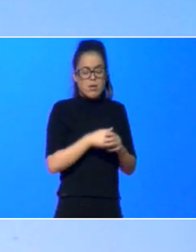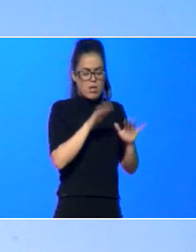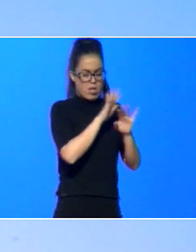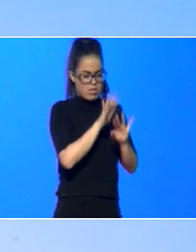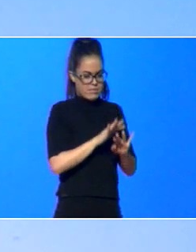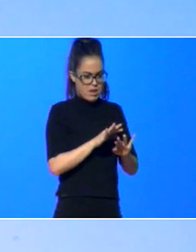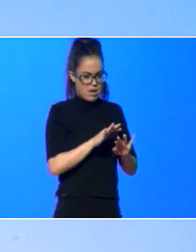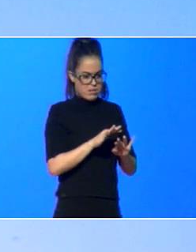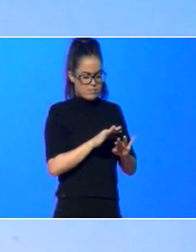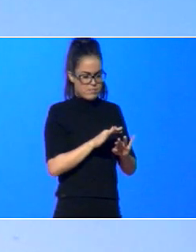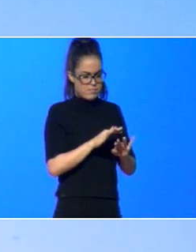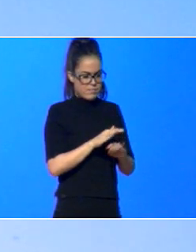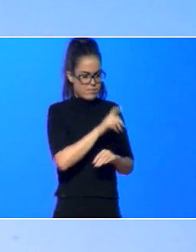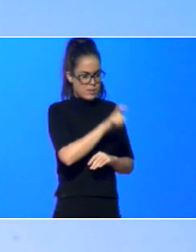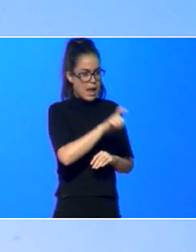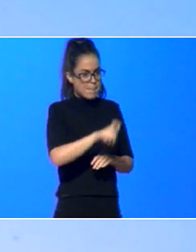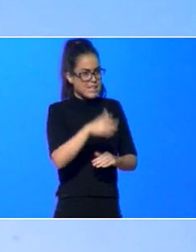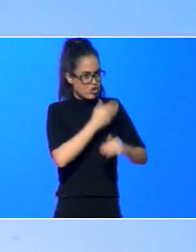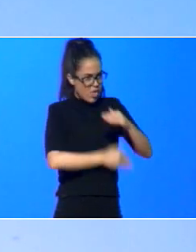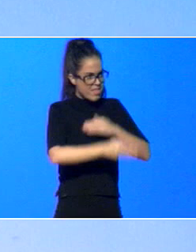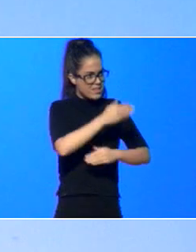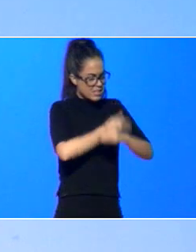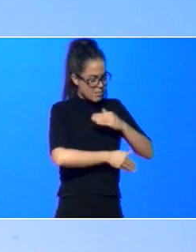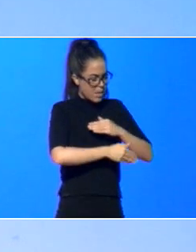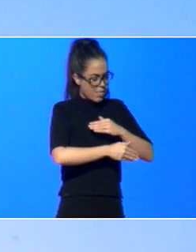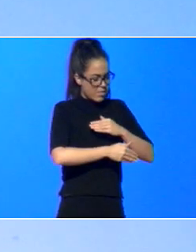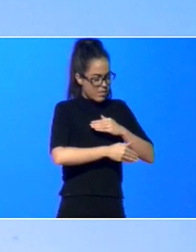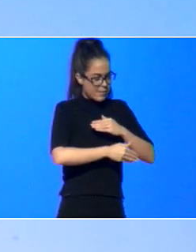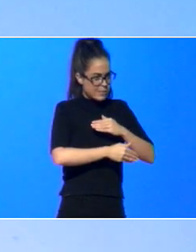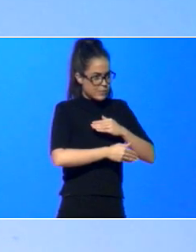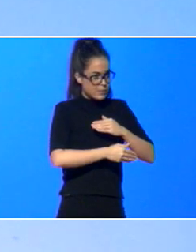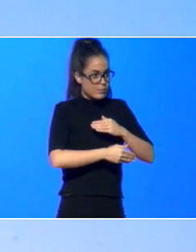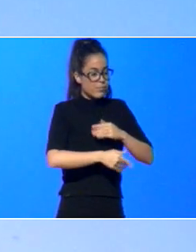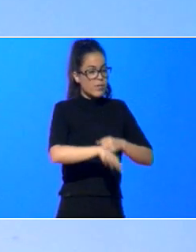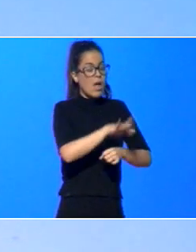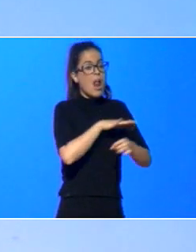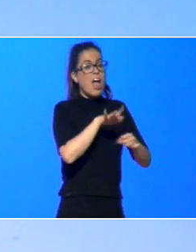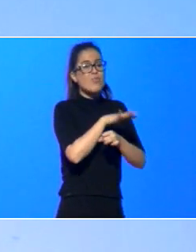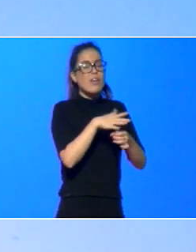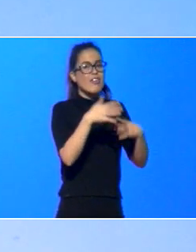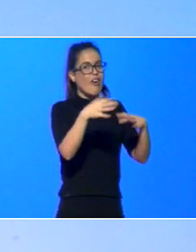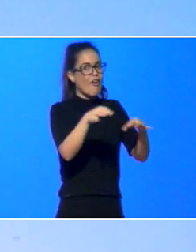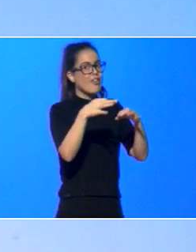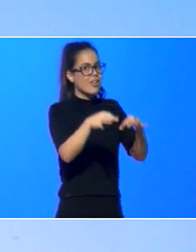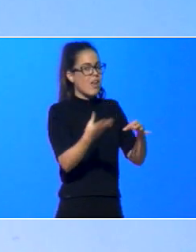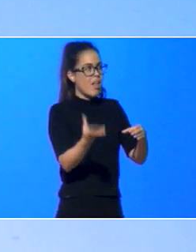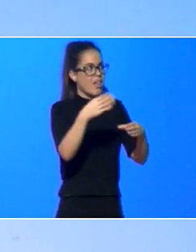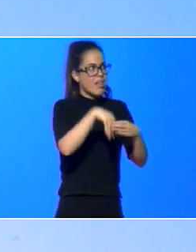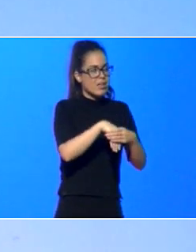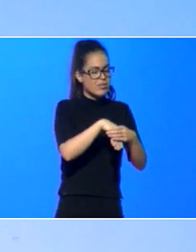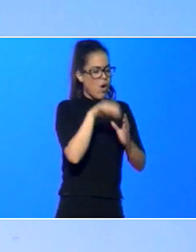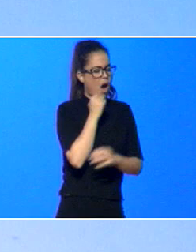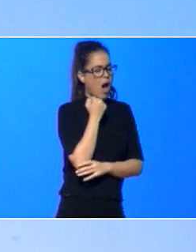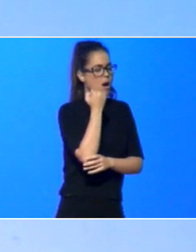a la persona con discapacidad en el ámbito de la educación ordinaria sin los apoyos